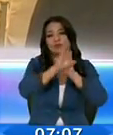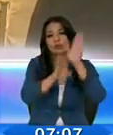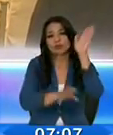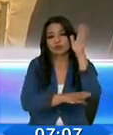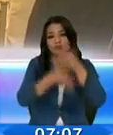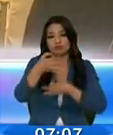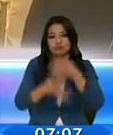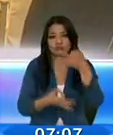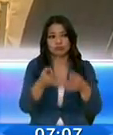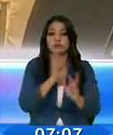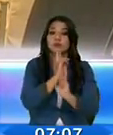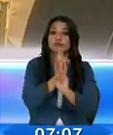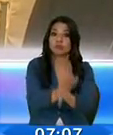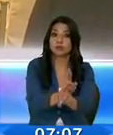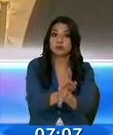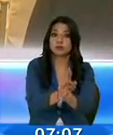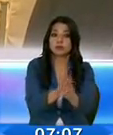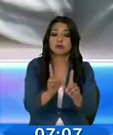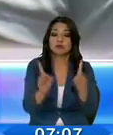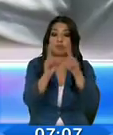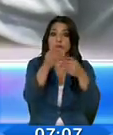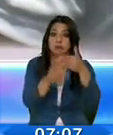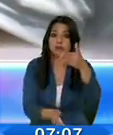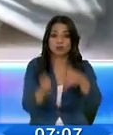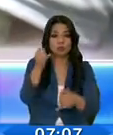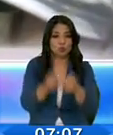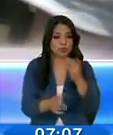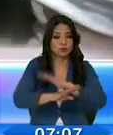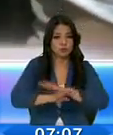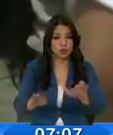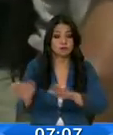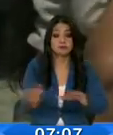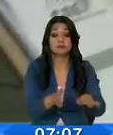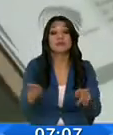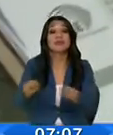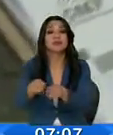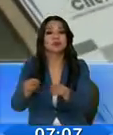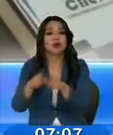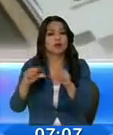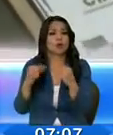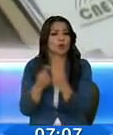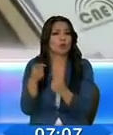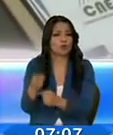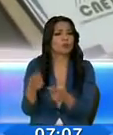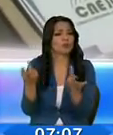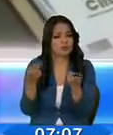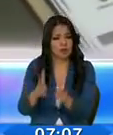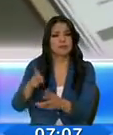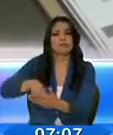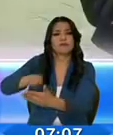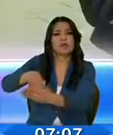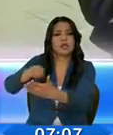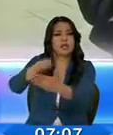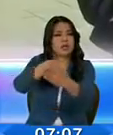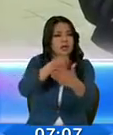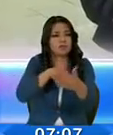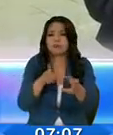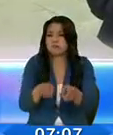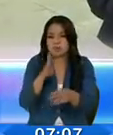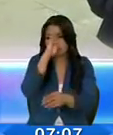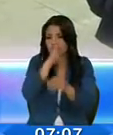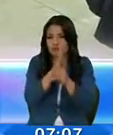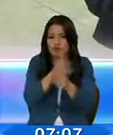que la Corte se pronuncie sobre el documento final. De manera paralela, el movimiento Ahora también lleva adelante la recolección de firmas con el mismo